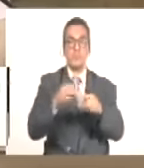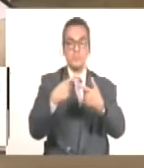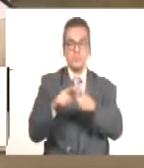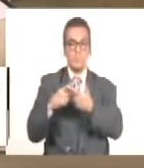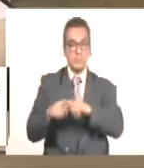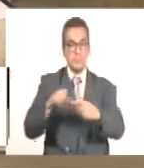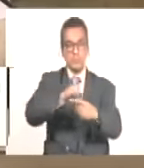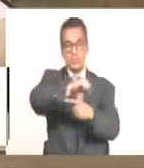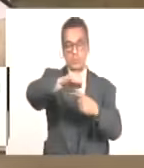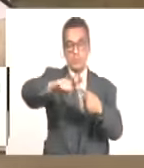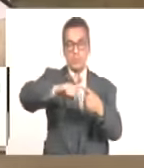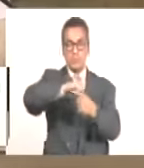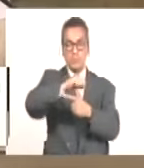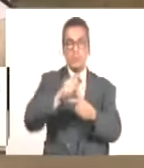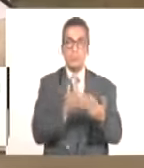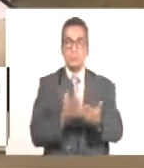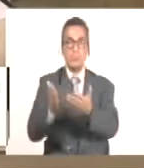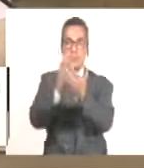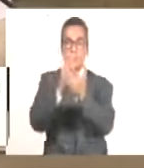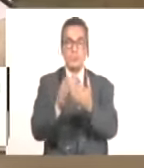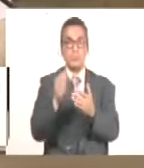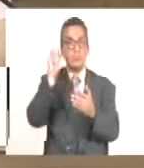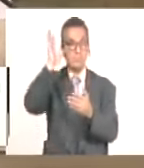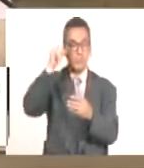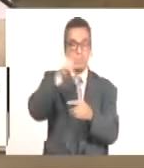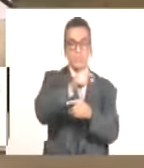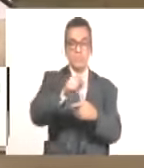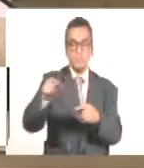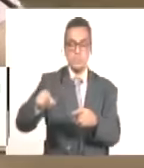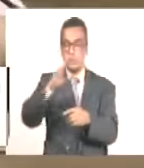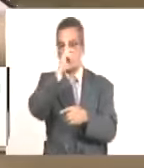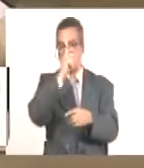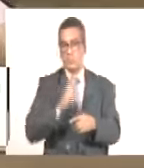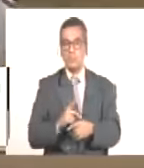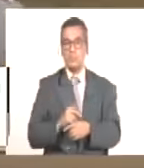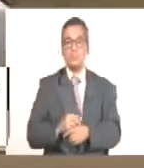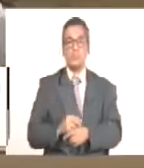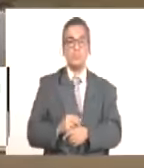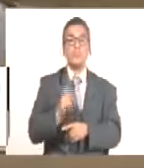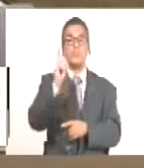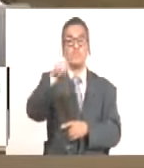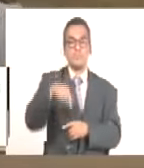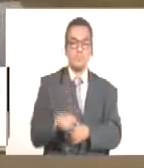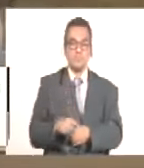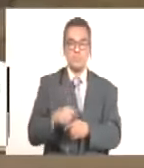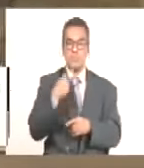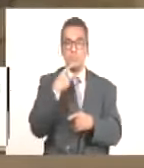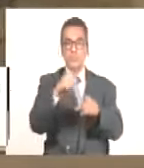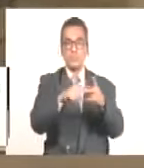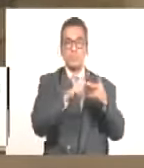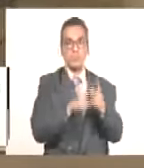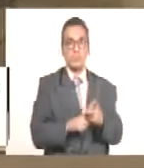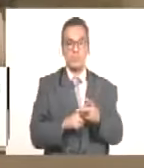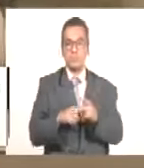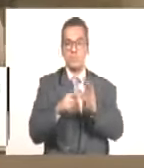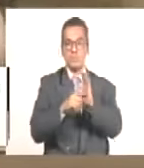diferentes ambientes y servicios sanitarios a personas con discapacidad, así como señalización en